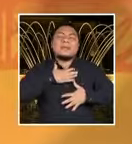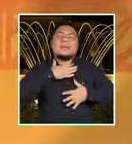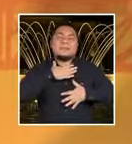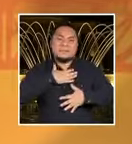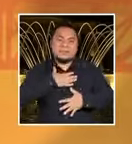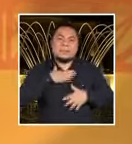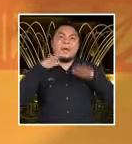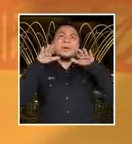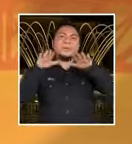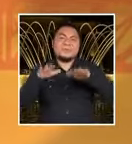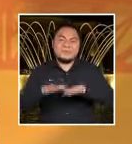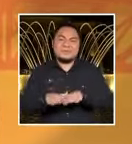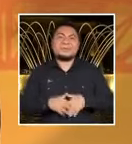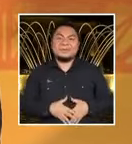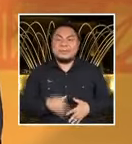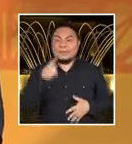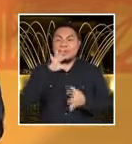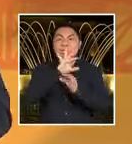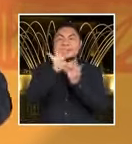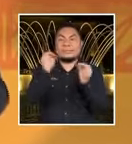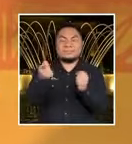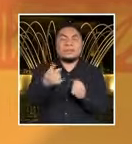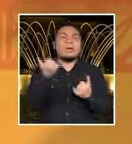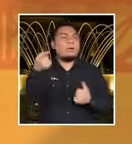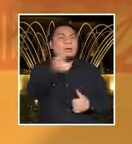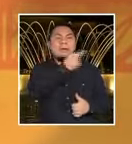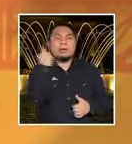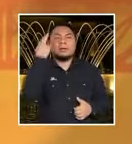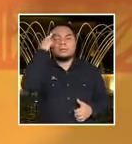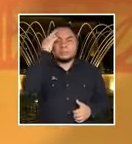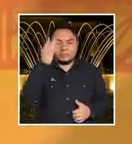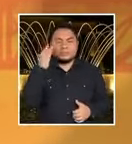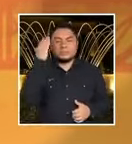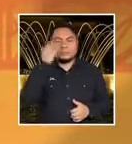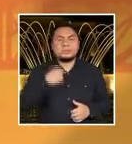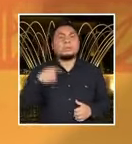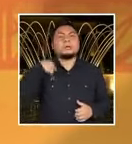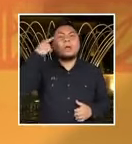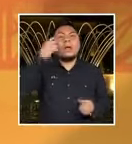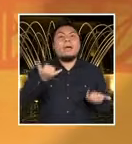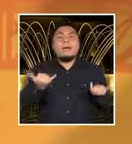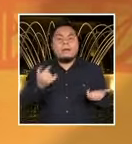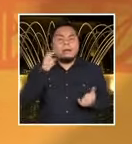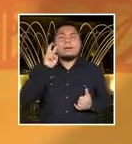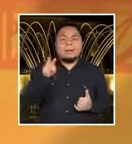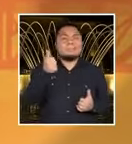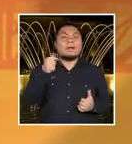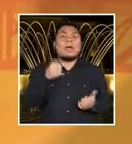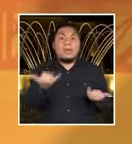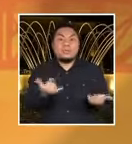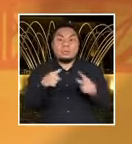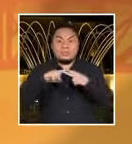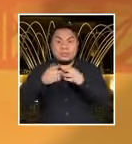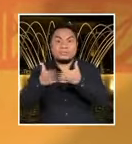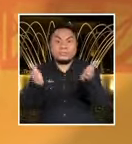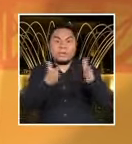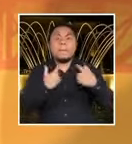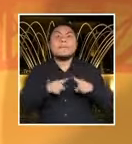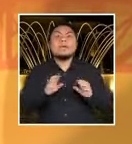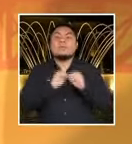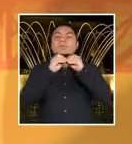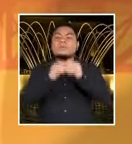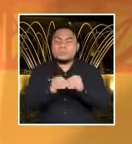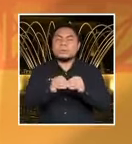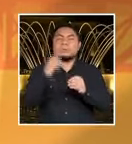Lo que nos llama la reflexión, que ahora tenemos que plantear estrategias con mucho mayor